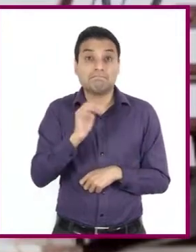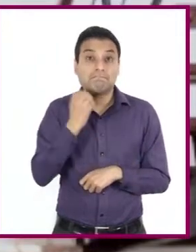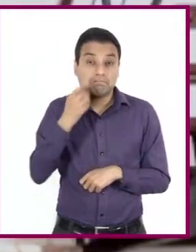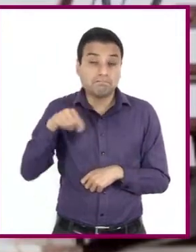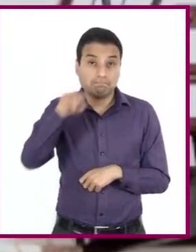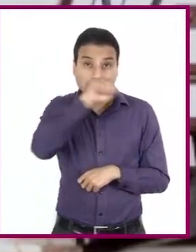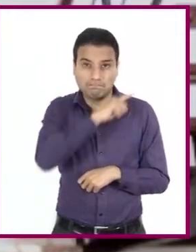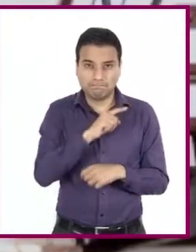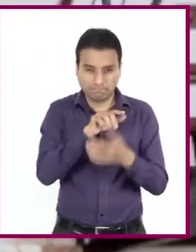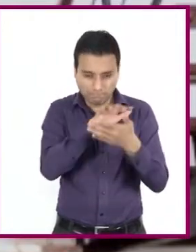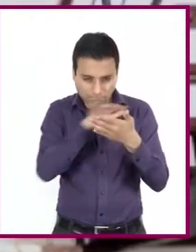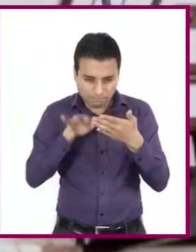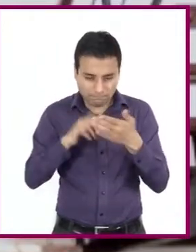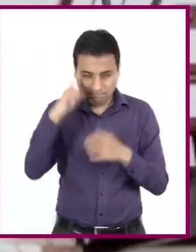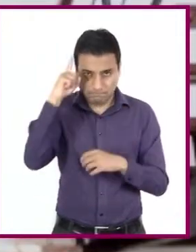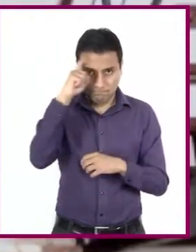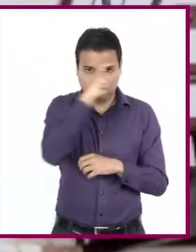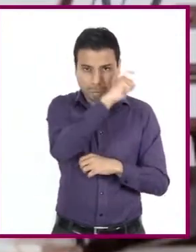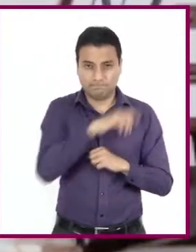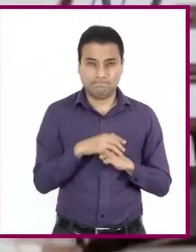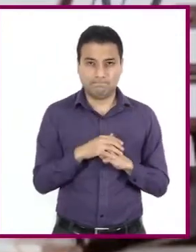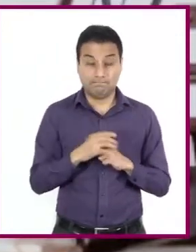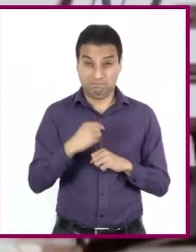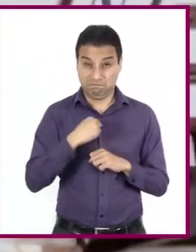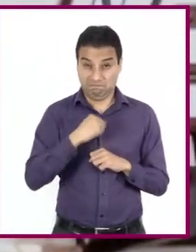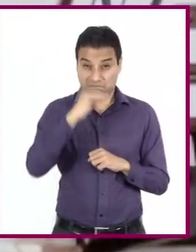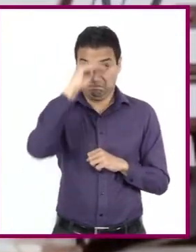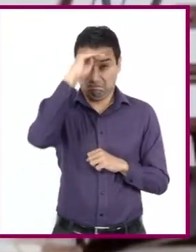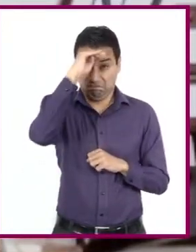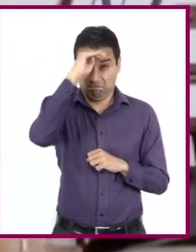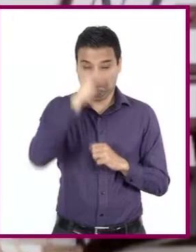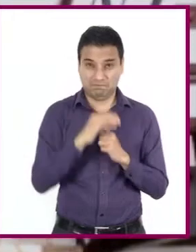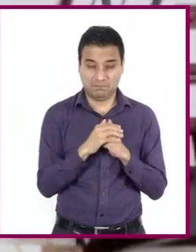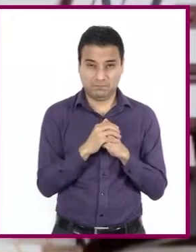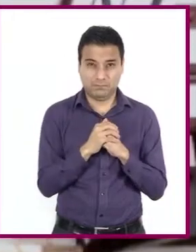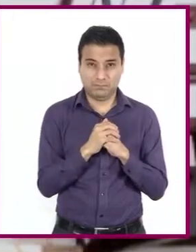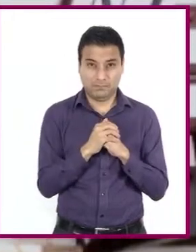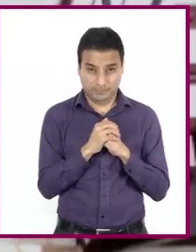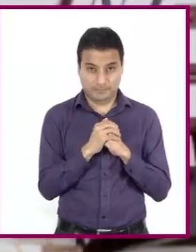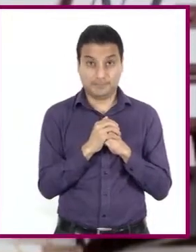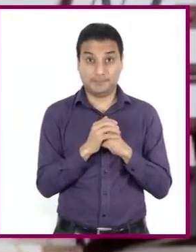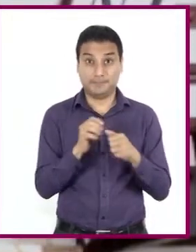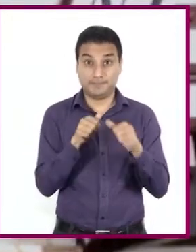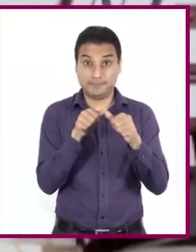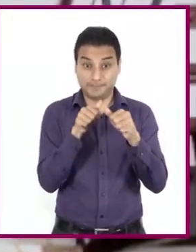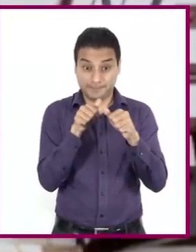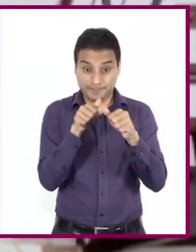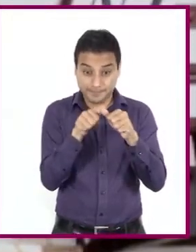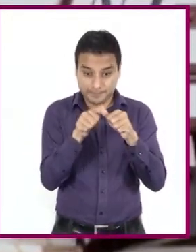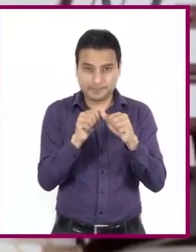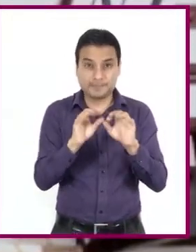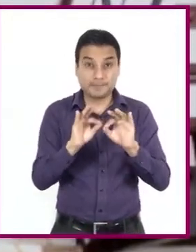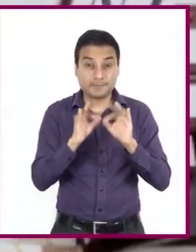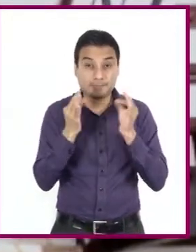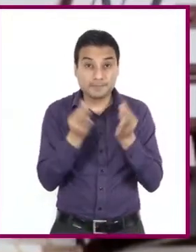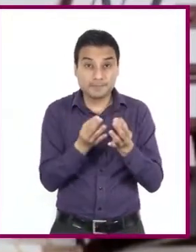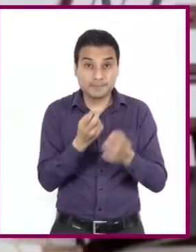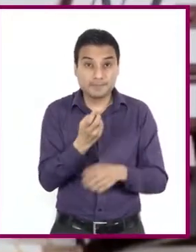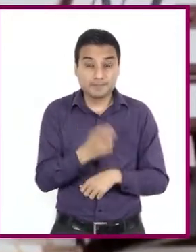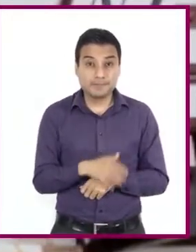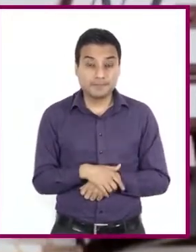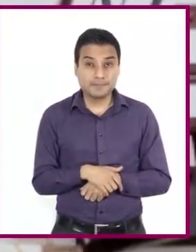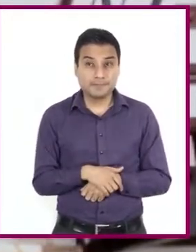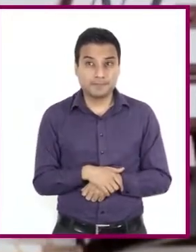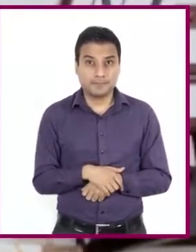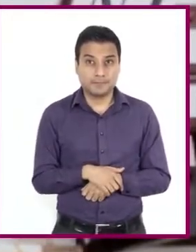comprensión. Pero no solamente tenemos que pensar que el diseño de las letras cumple una función o